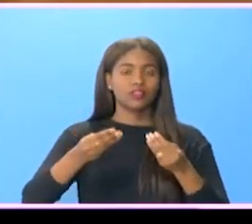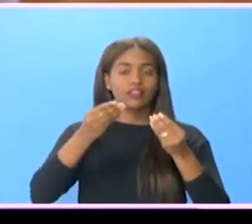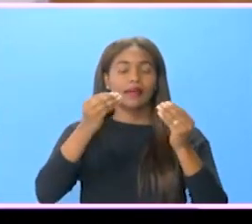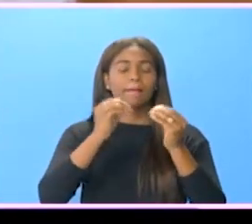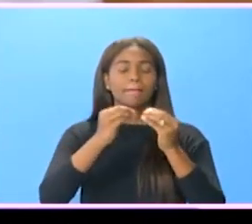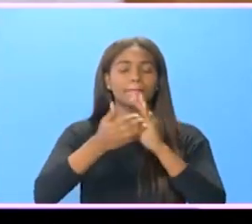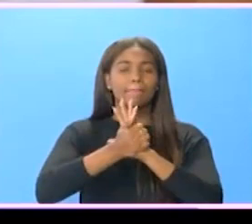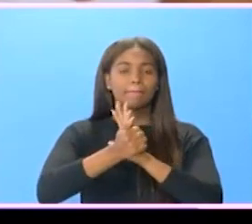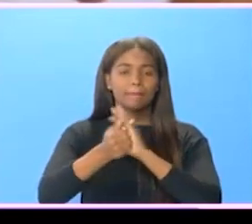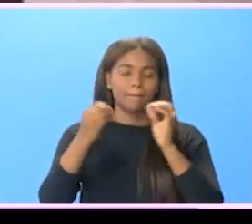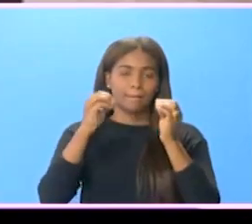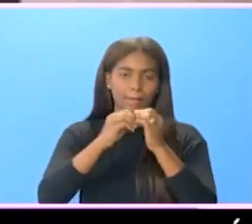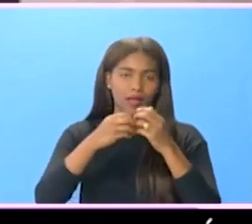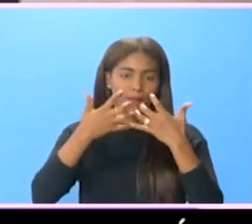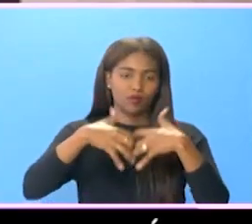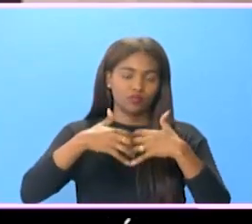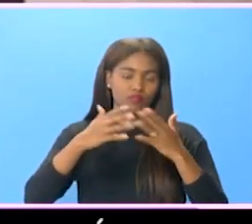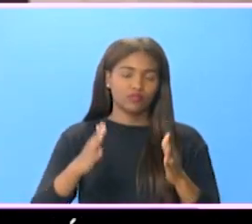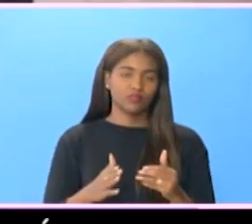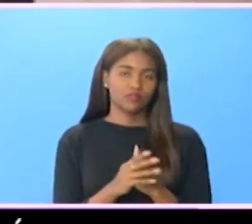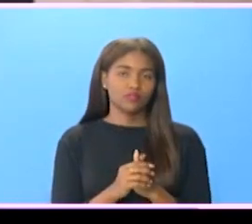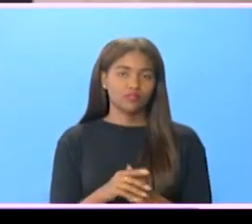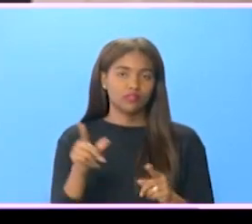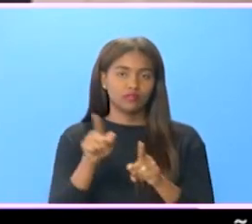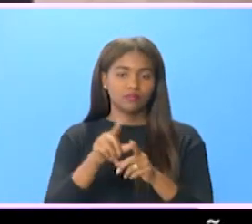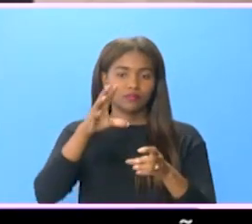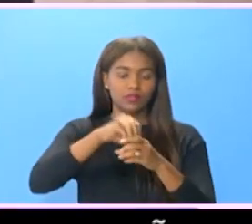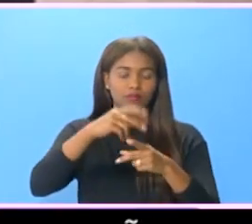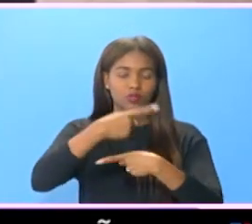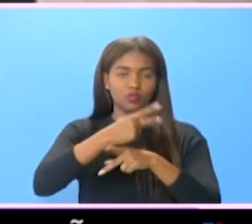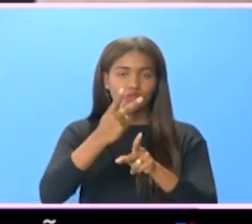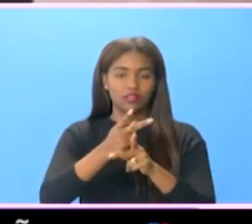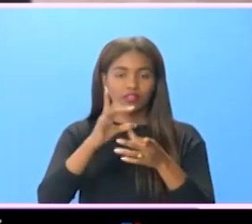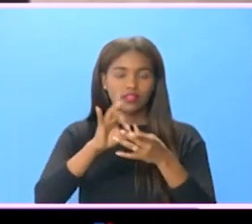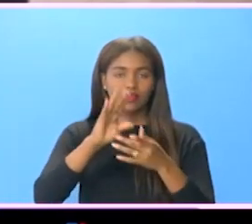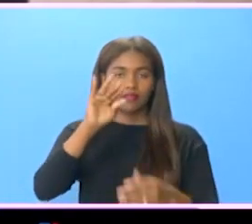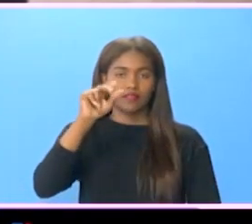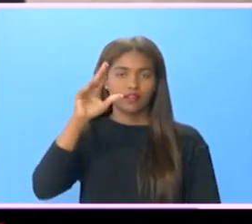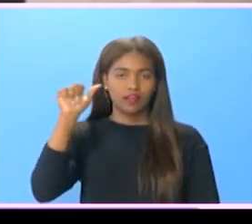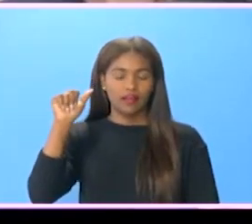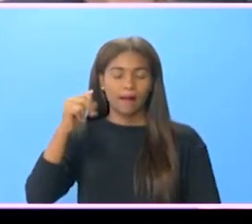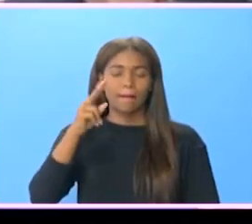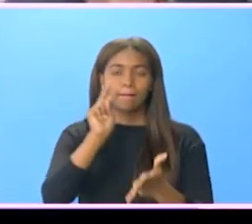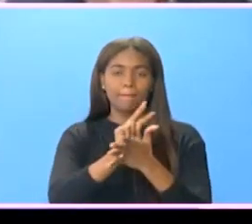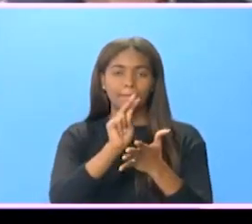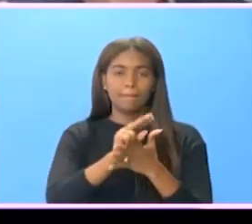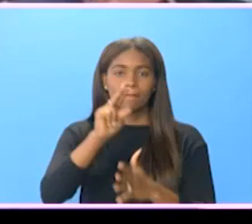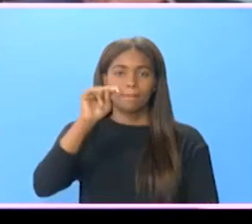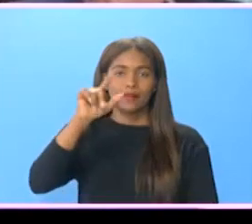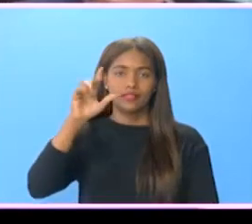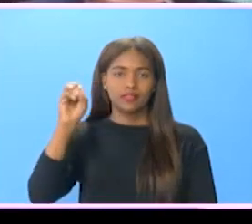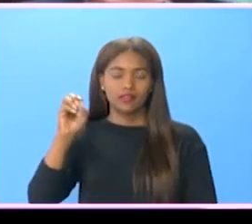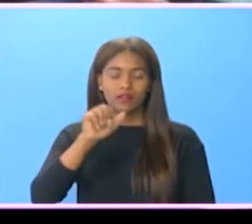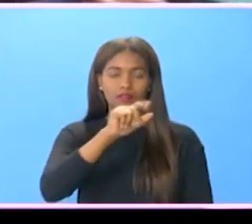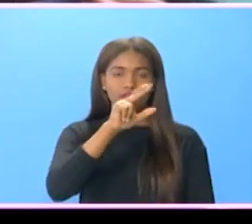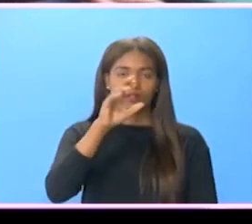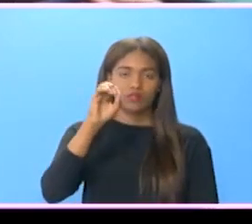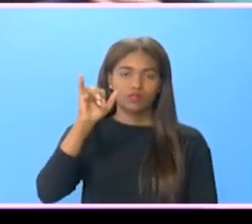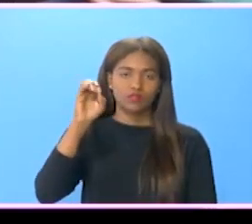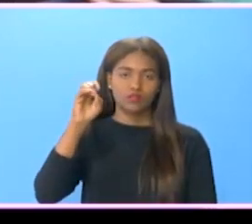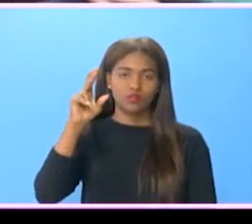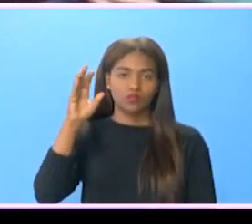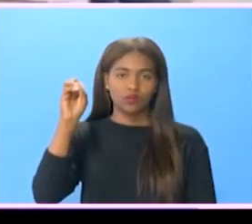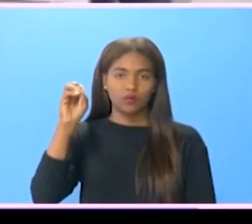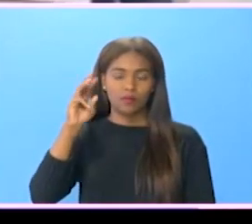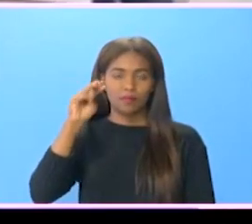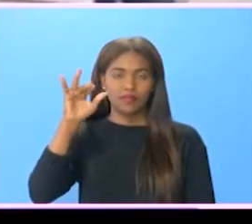capacidad, tenemos mayor producción. Asimismo participaron productores de Barranca La Vega, Nizao, Arroyo Rico, Miches,